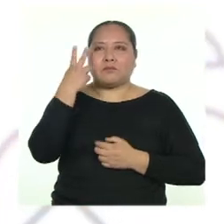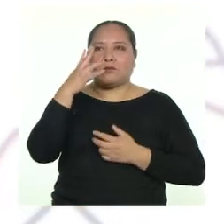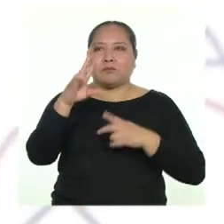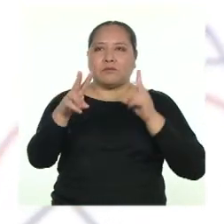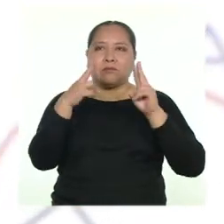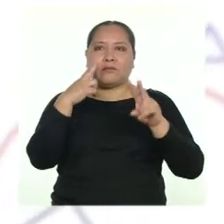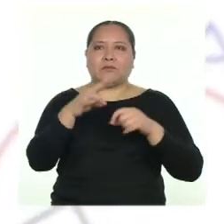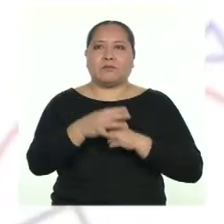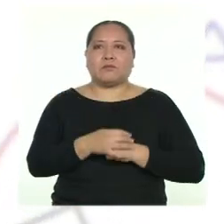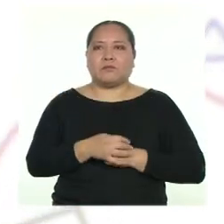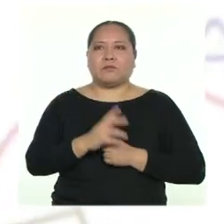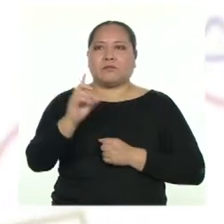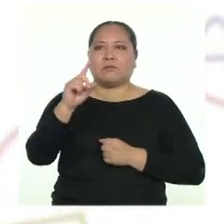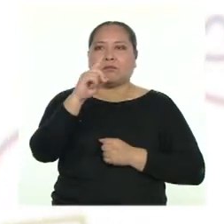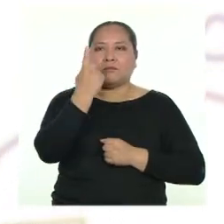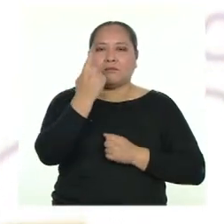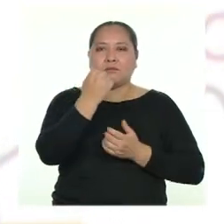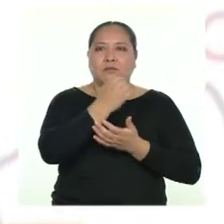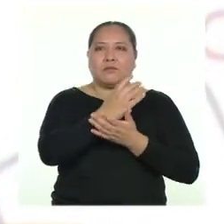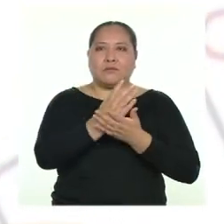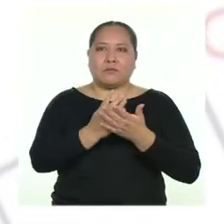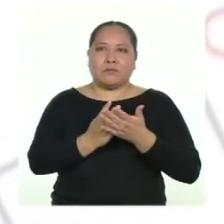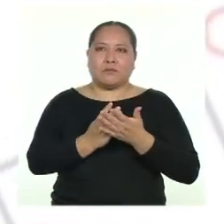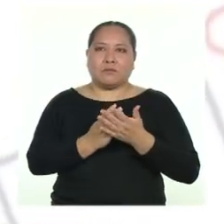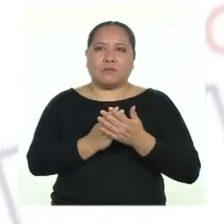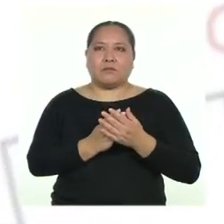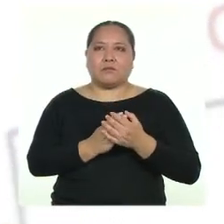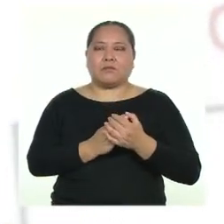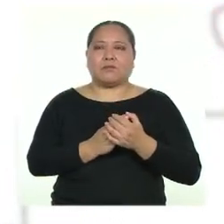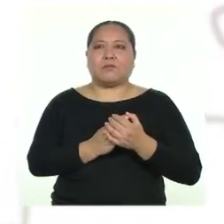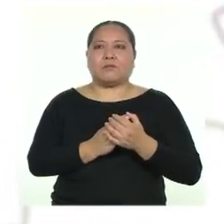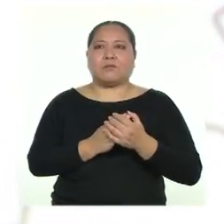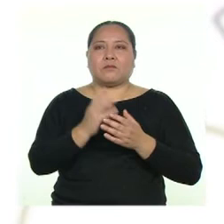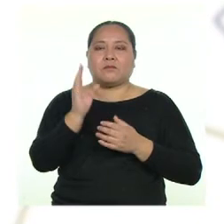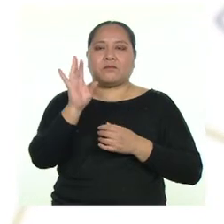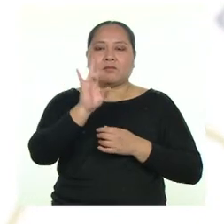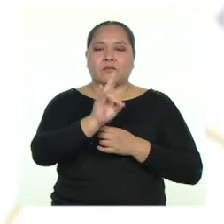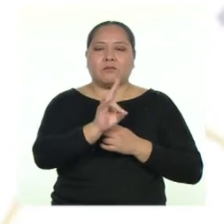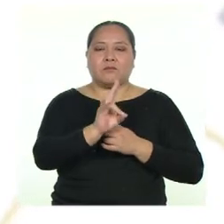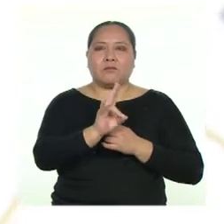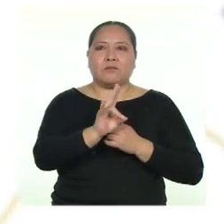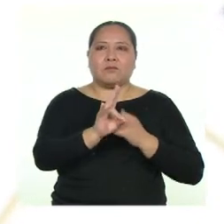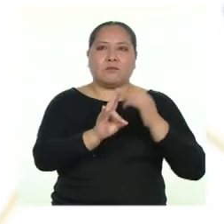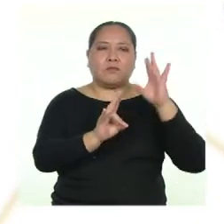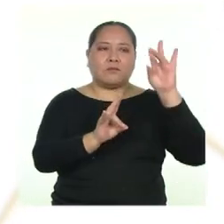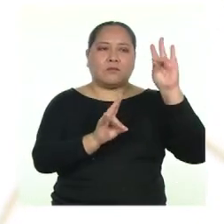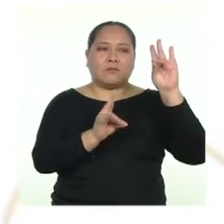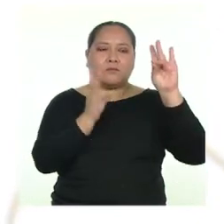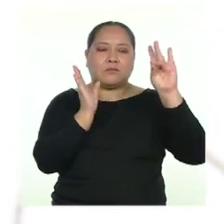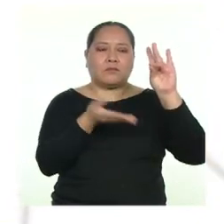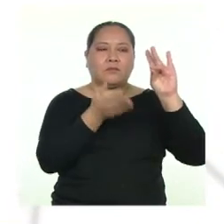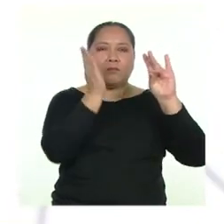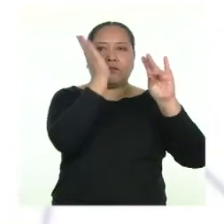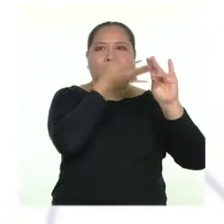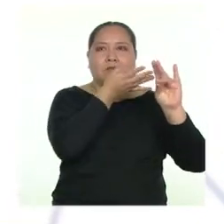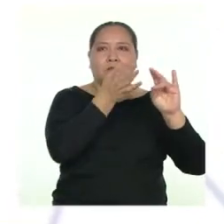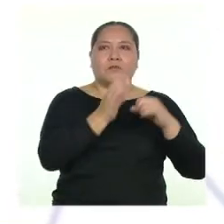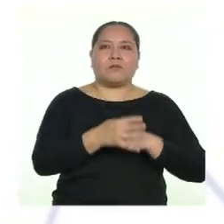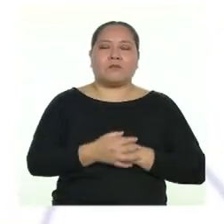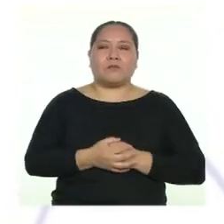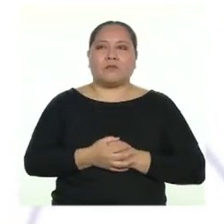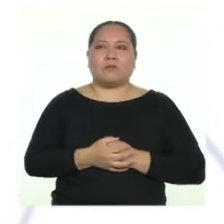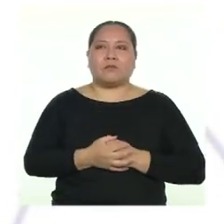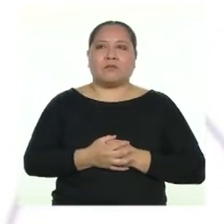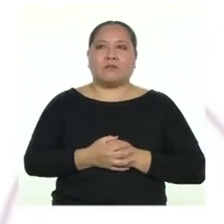observar que en el primer miembro de la ecuación, el denominador 7 se cancela con el 7 del